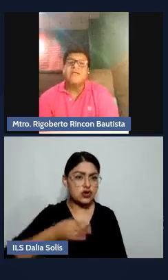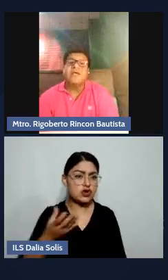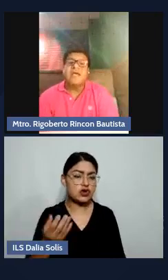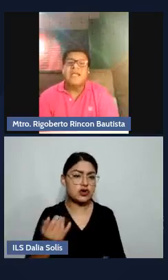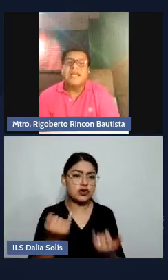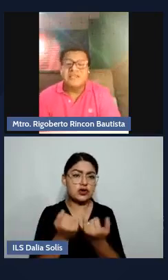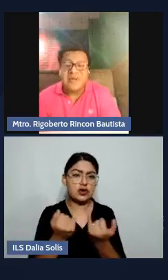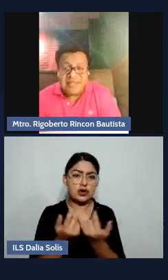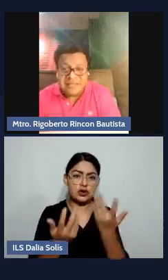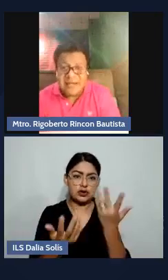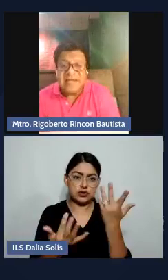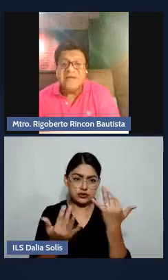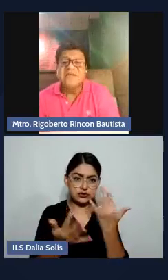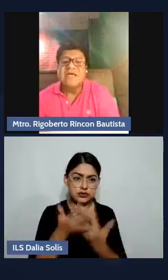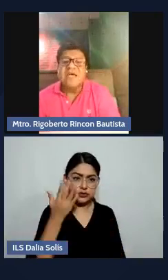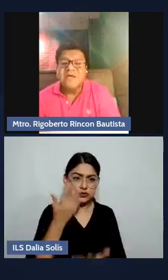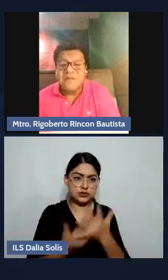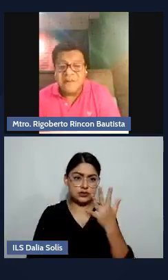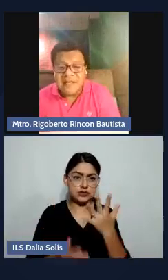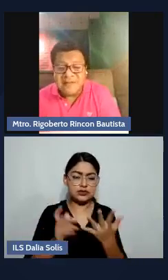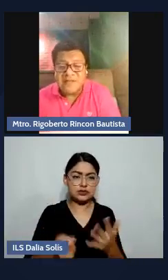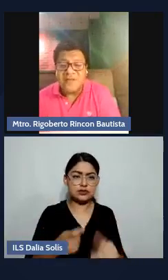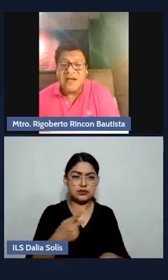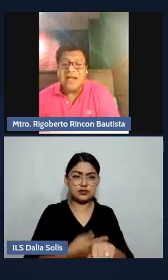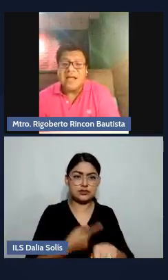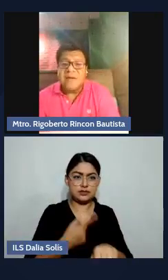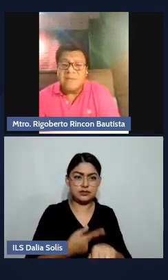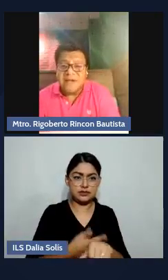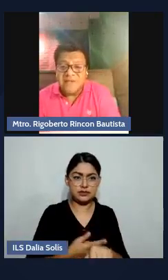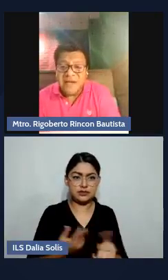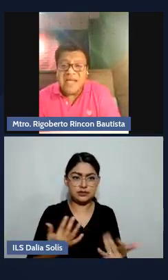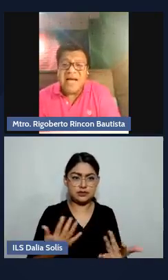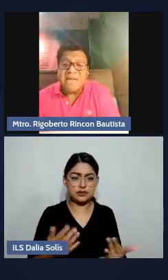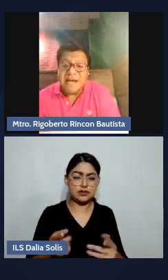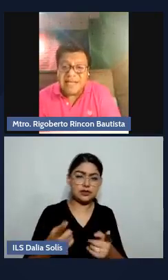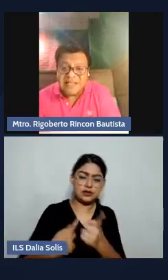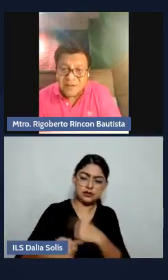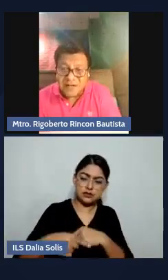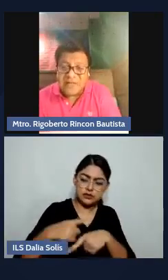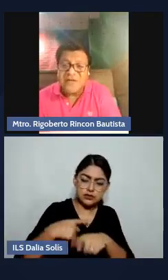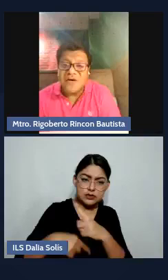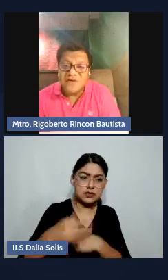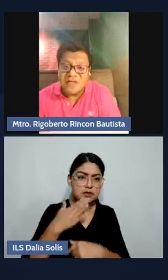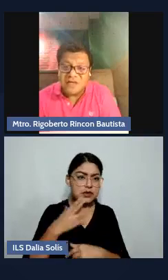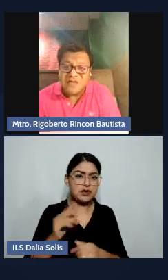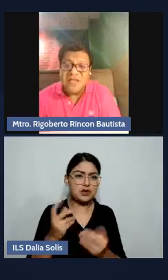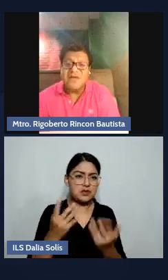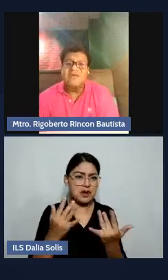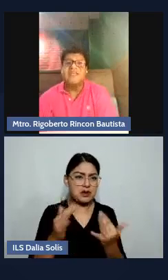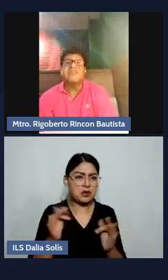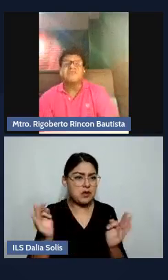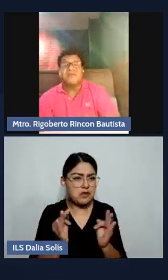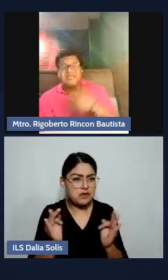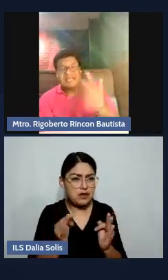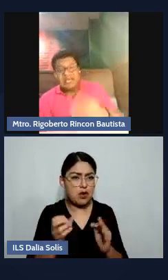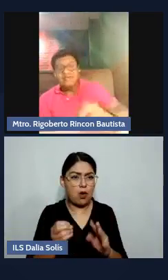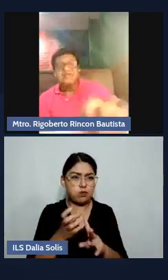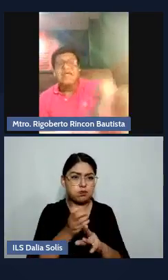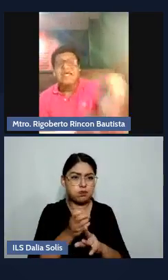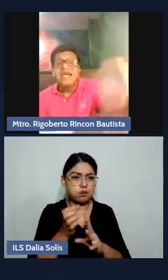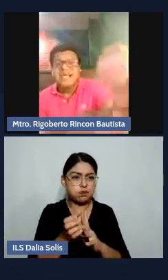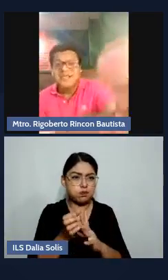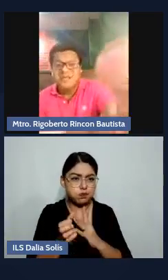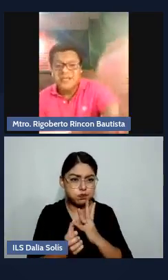las manos, enfermedad vascular periférica, mala circulación, dedos fríos, dedos manchados. En su